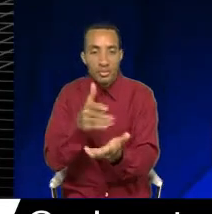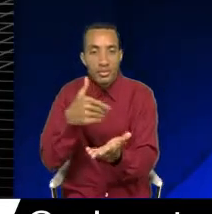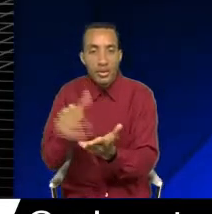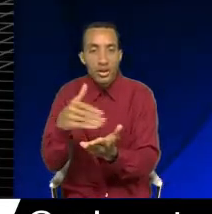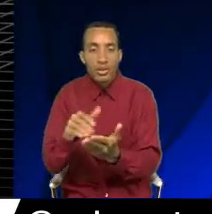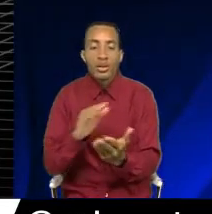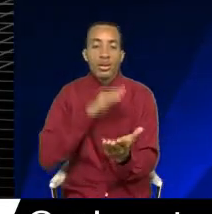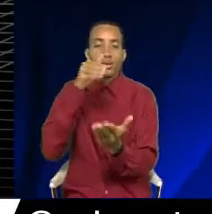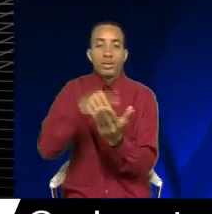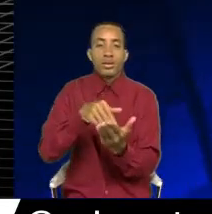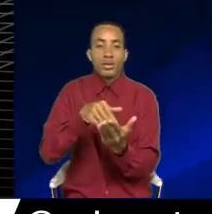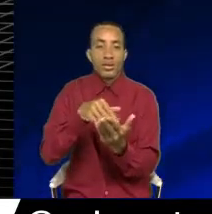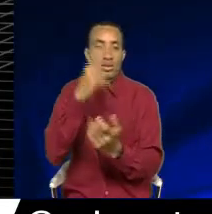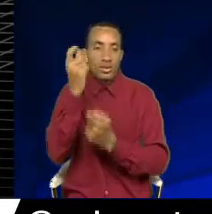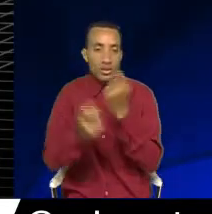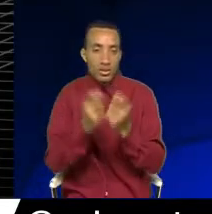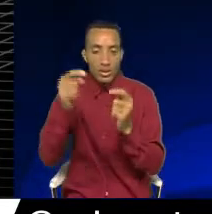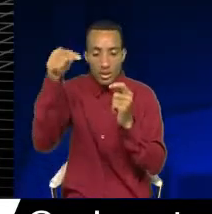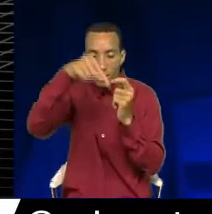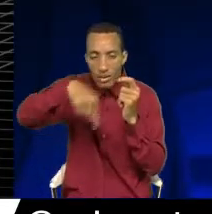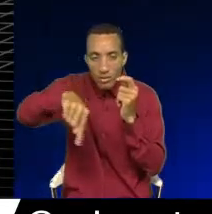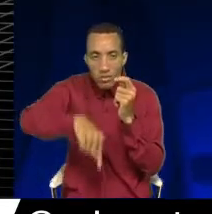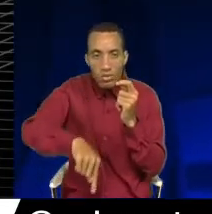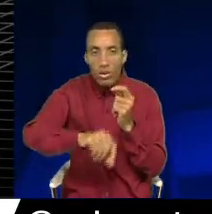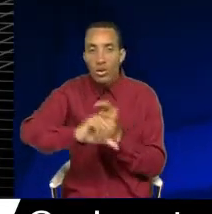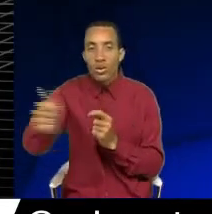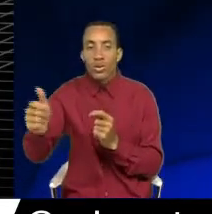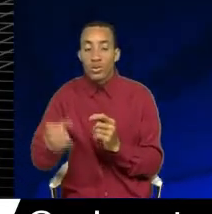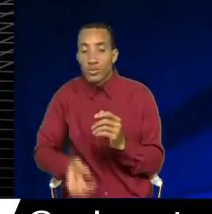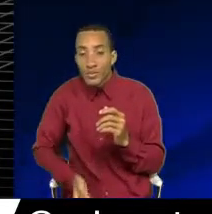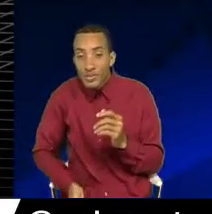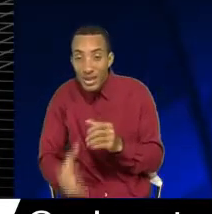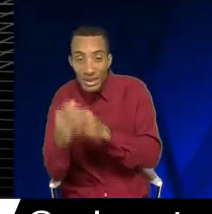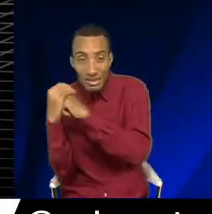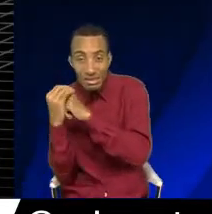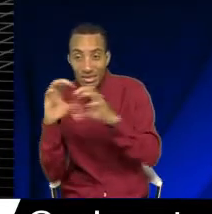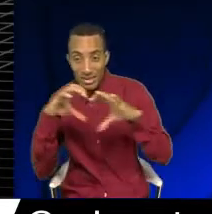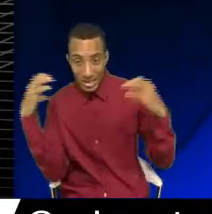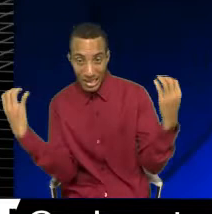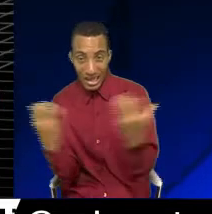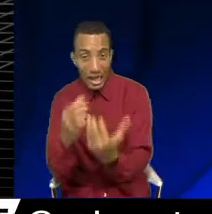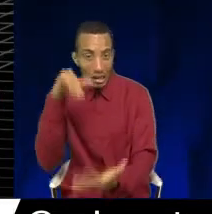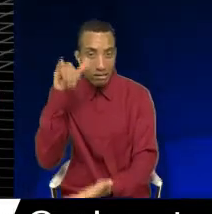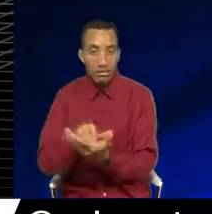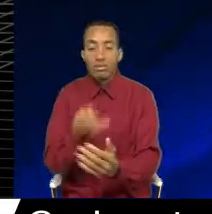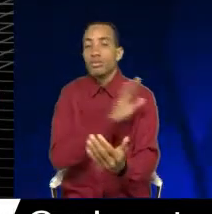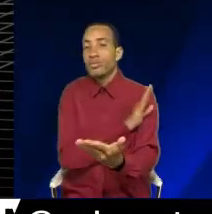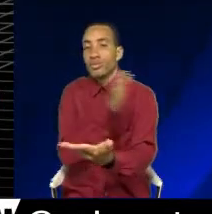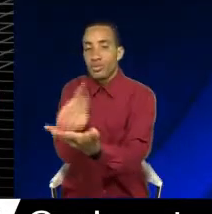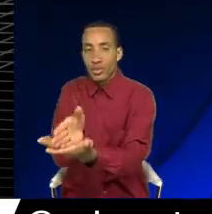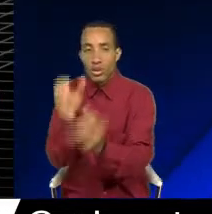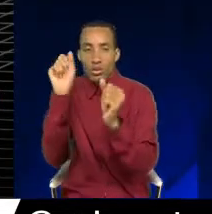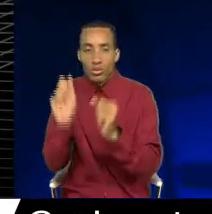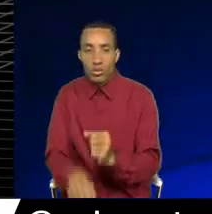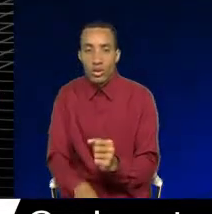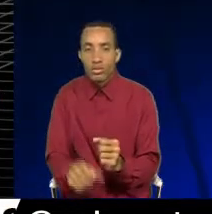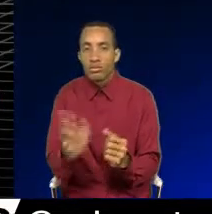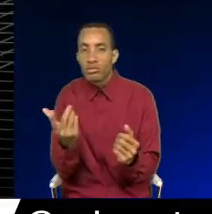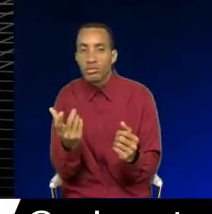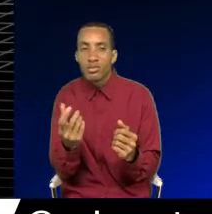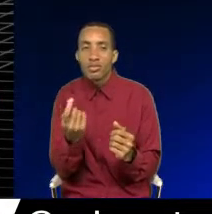Silvestre y el contenedor del Estadio de Béisbol son los puntos autorizados para la venta de las entradas. Los precios se